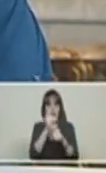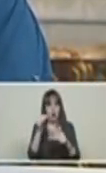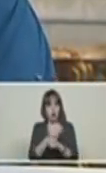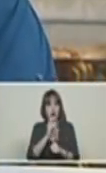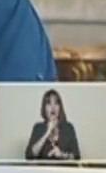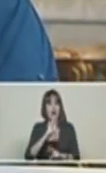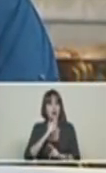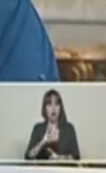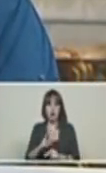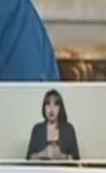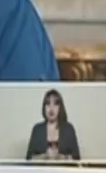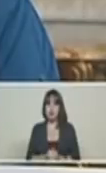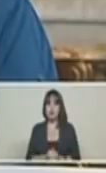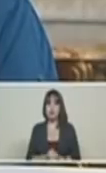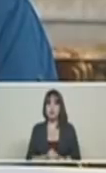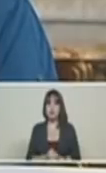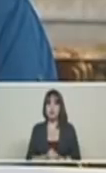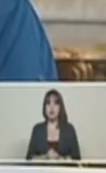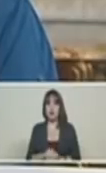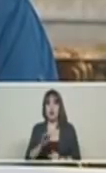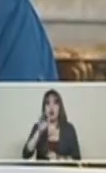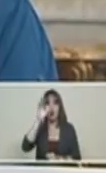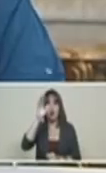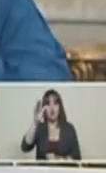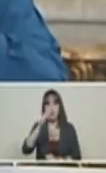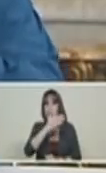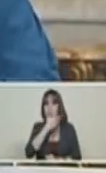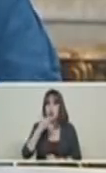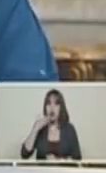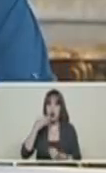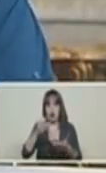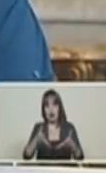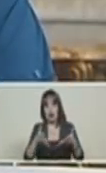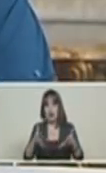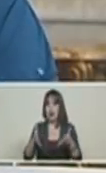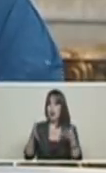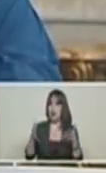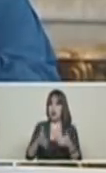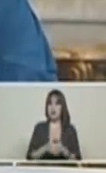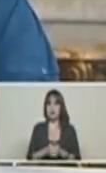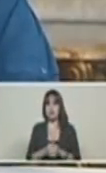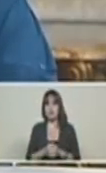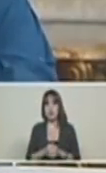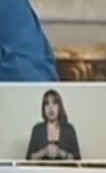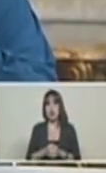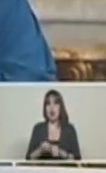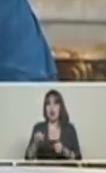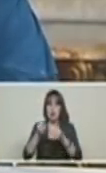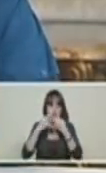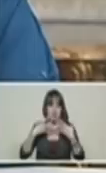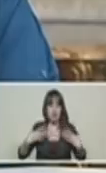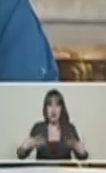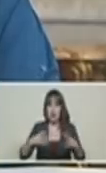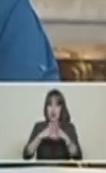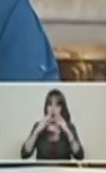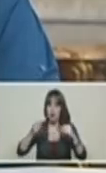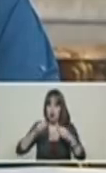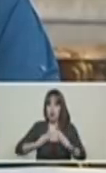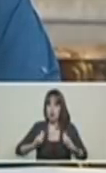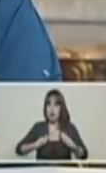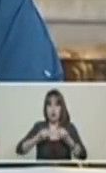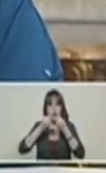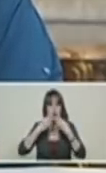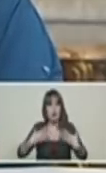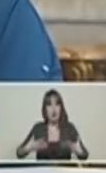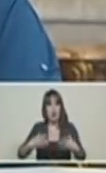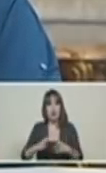respuestas para que el futuro sea ganar, ganar, el bienestar colectivo, el vivir viviendo. Yo